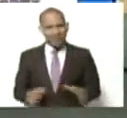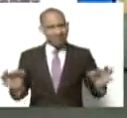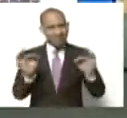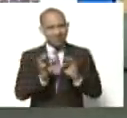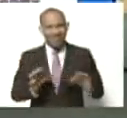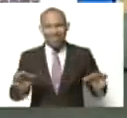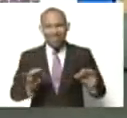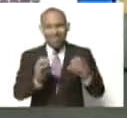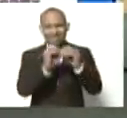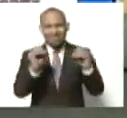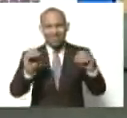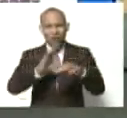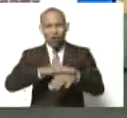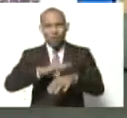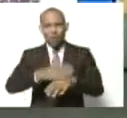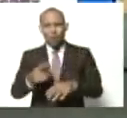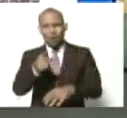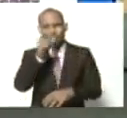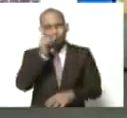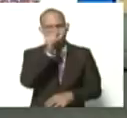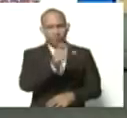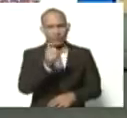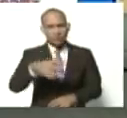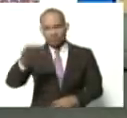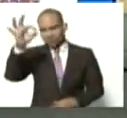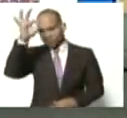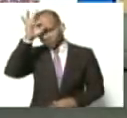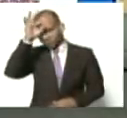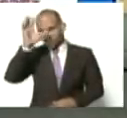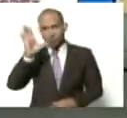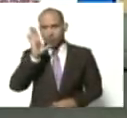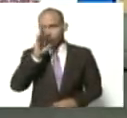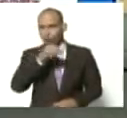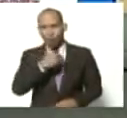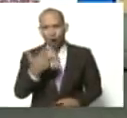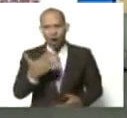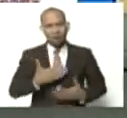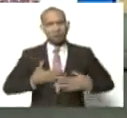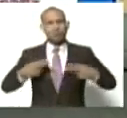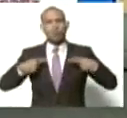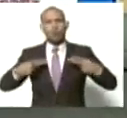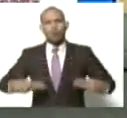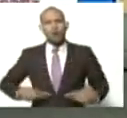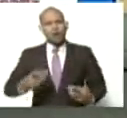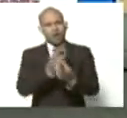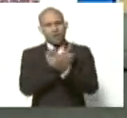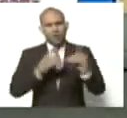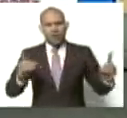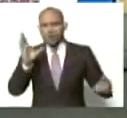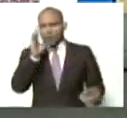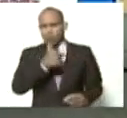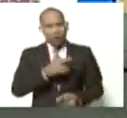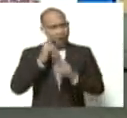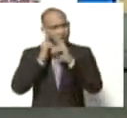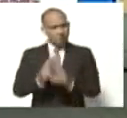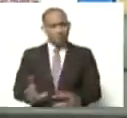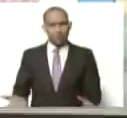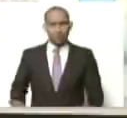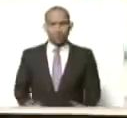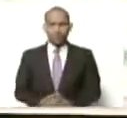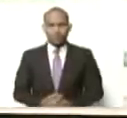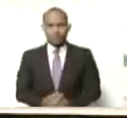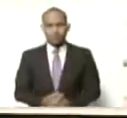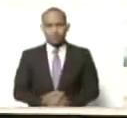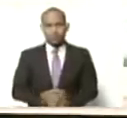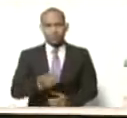nada, porque esta gente de verdad no tiene ninguna intención humana, democrática, de respeto. Ellos